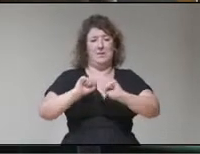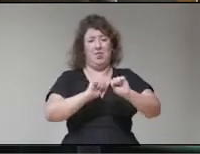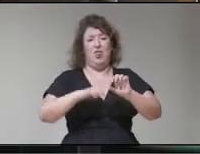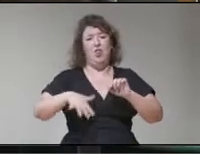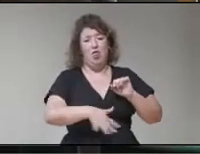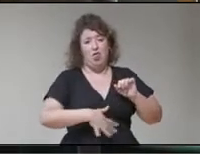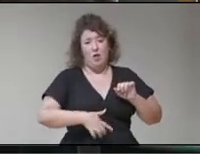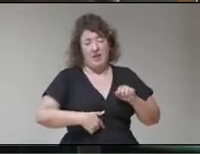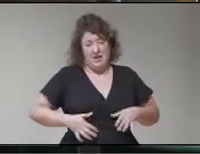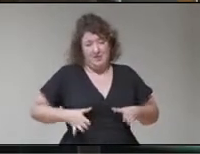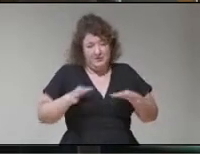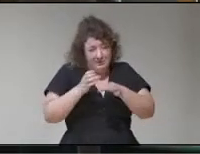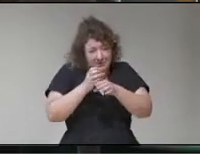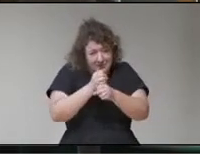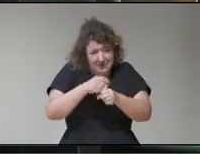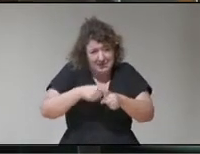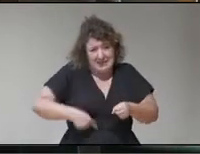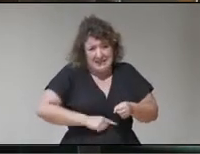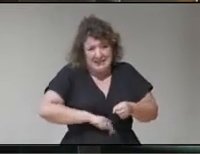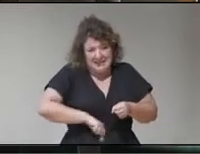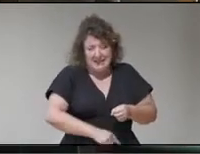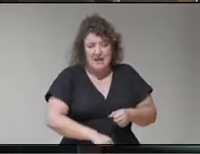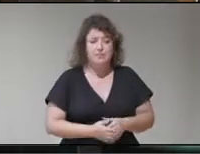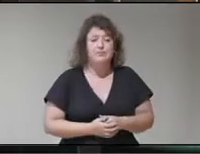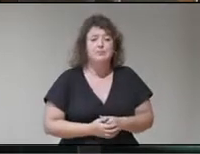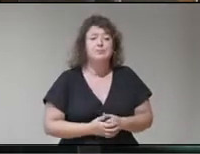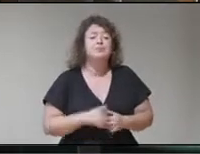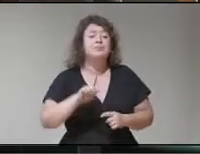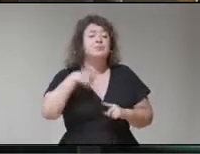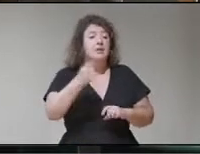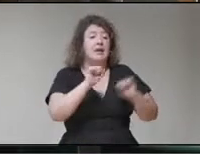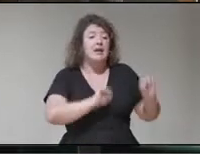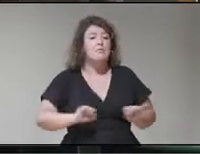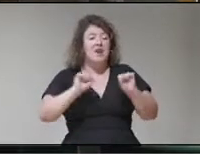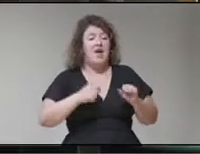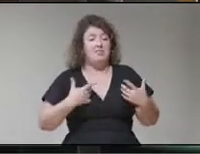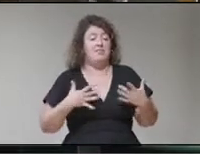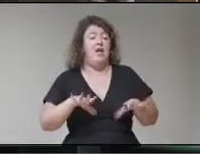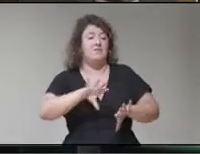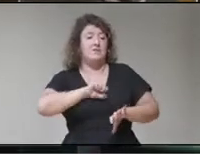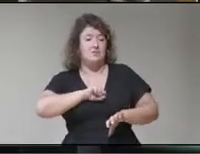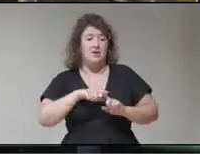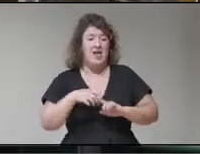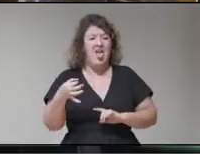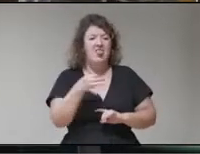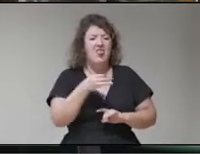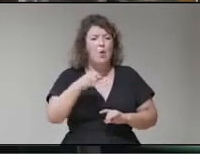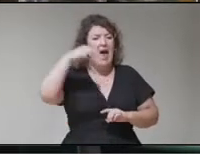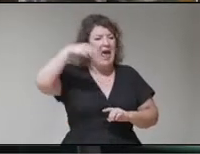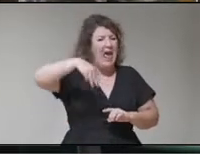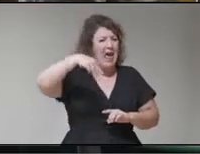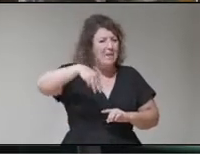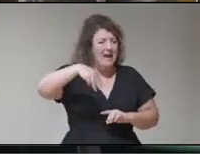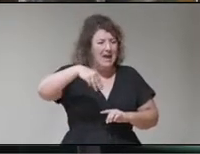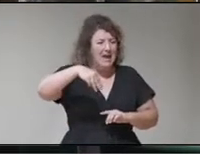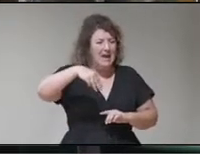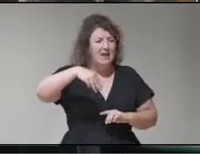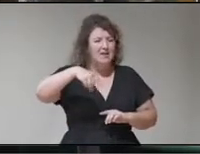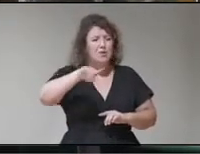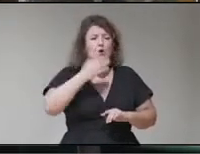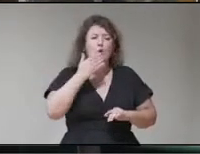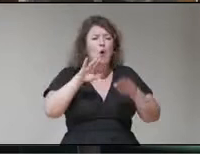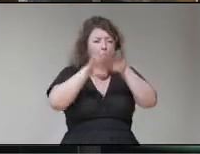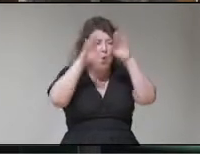intestinal. Y lo mismo ocurre con la inmunidad adquirida. Aquí lo que presento es una célula M. Ya sabéis, la célula M era aquella especie de